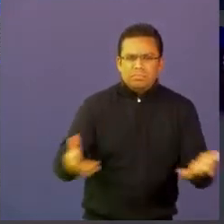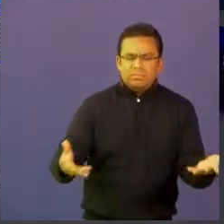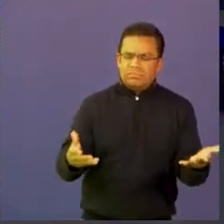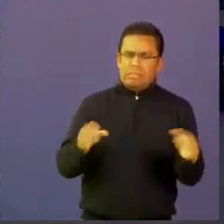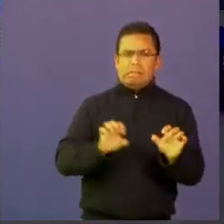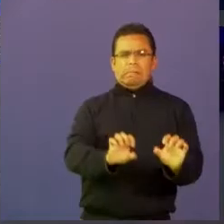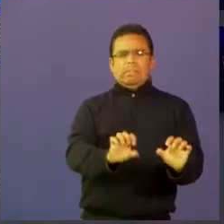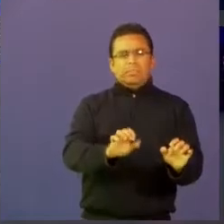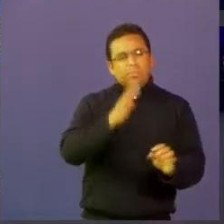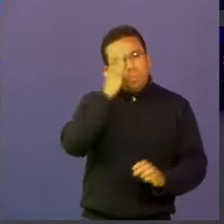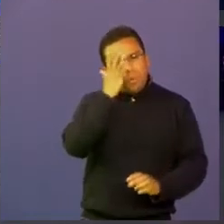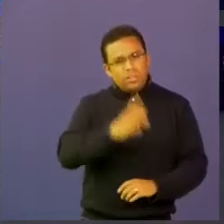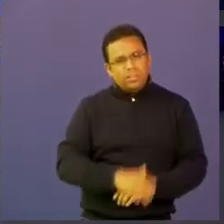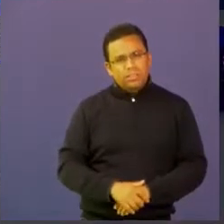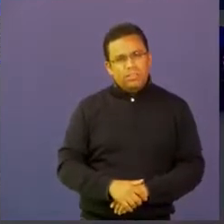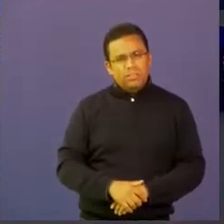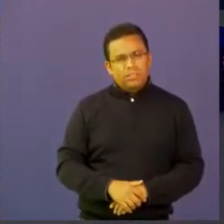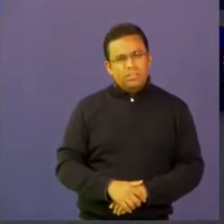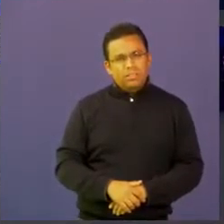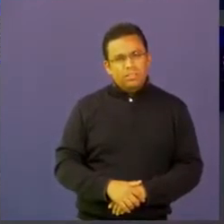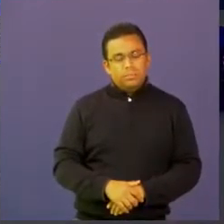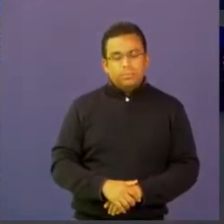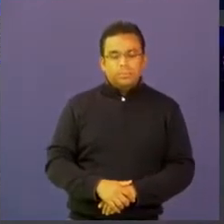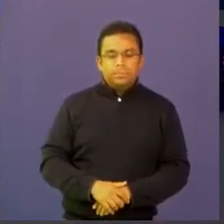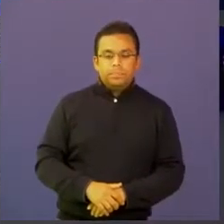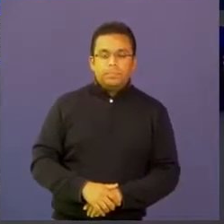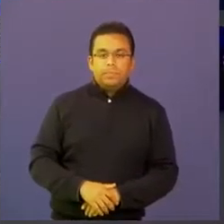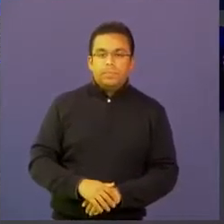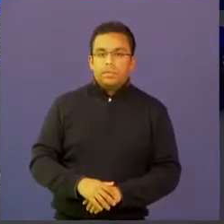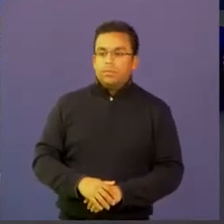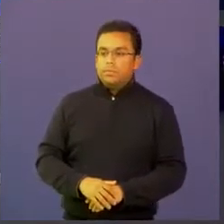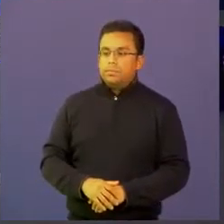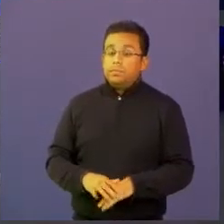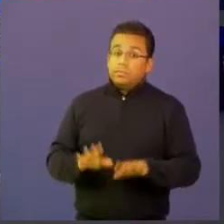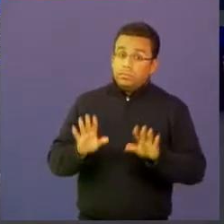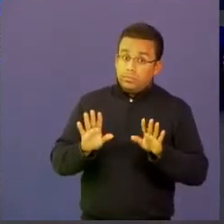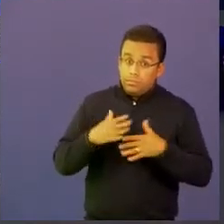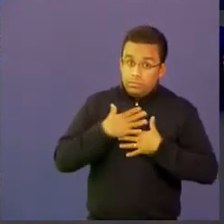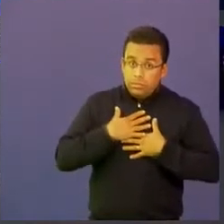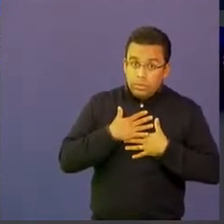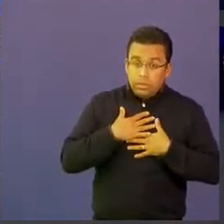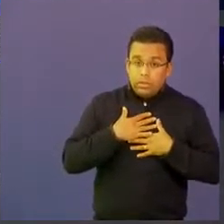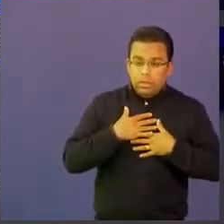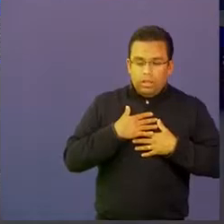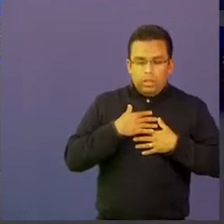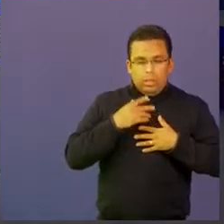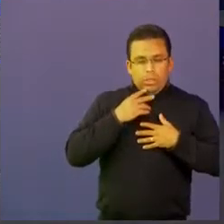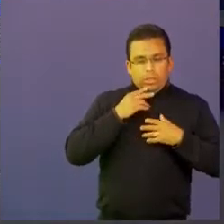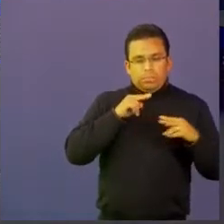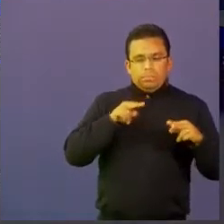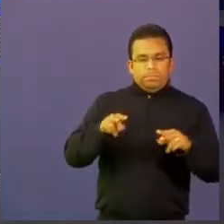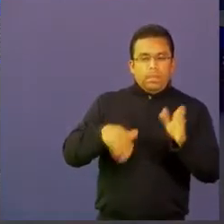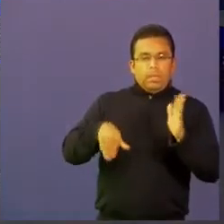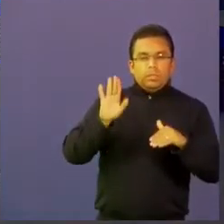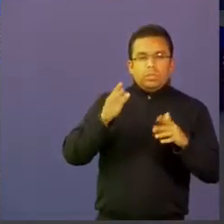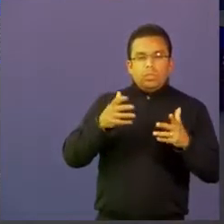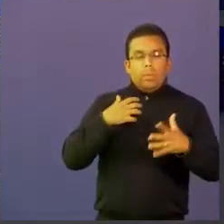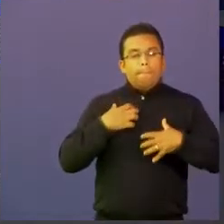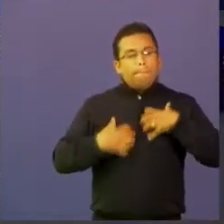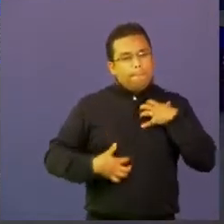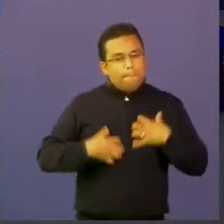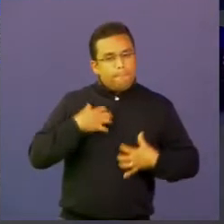resistencias? bueno yo lo desde un punto de vista del miedo otra